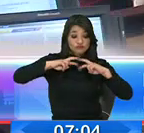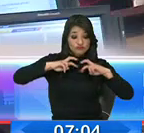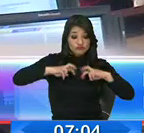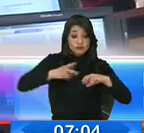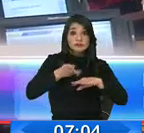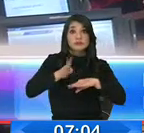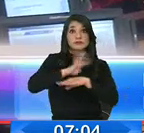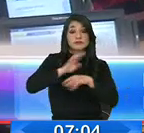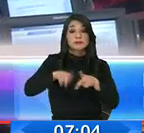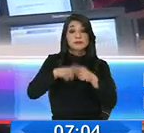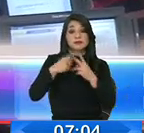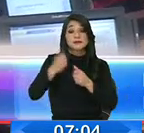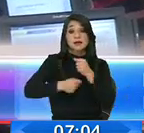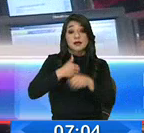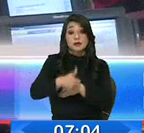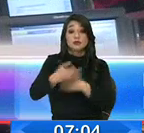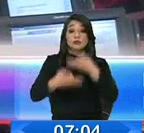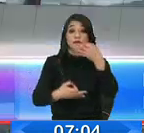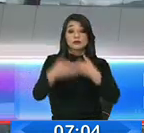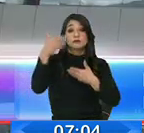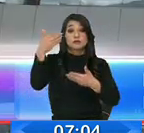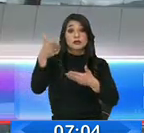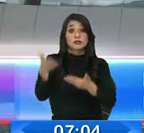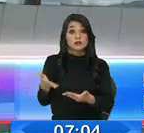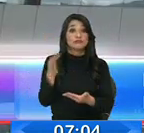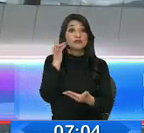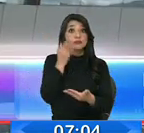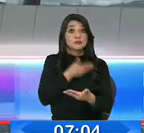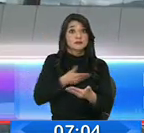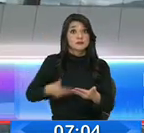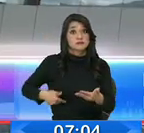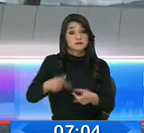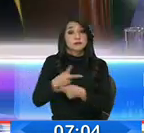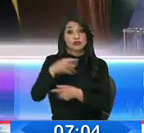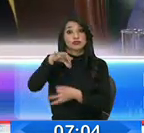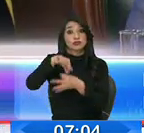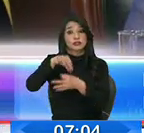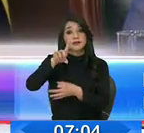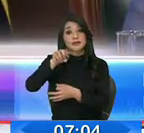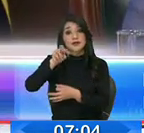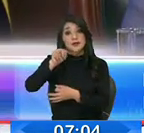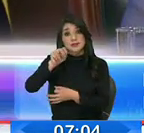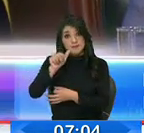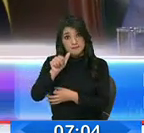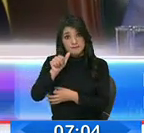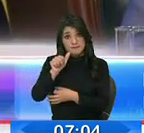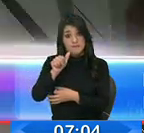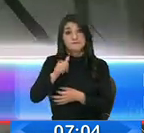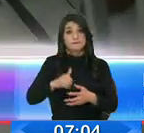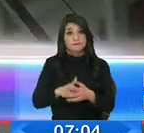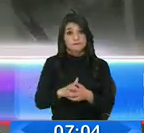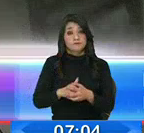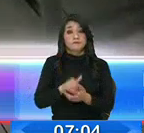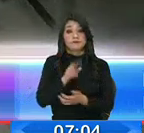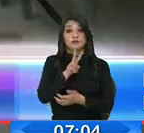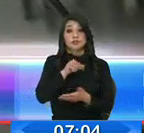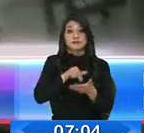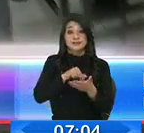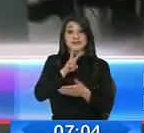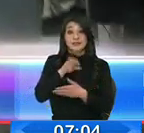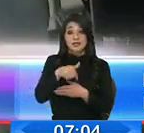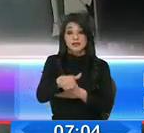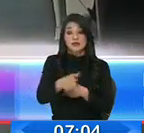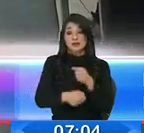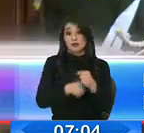deberá empezar el año tratando el juicio político a la presidenta del Consejo Nacional Electoral, Diana Tamaín, considerando que 2020 será año